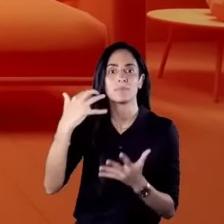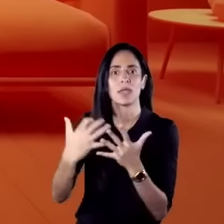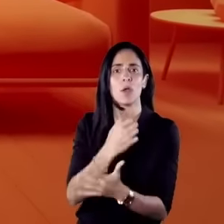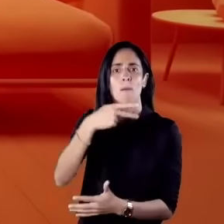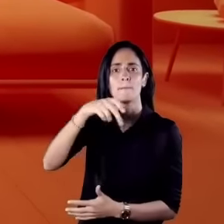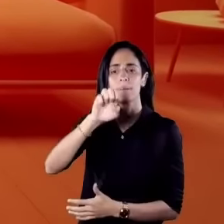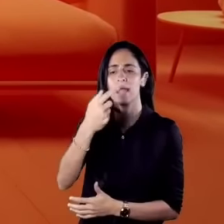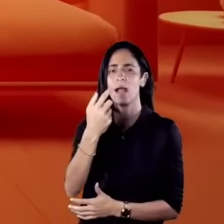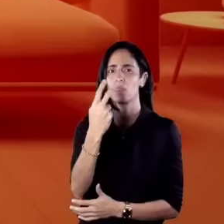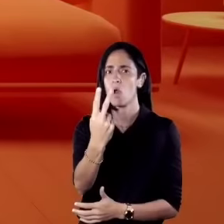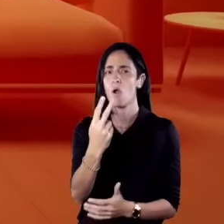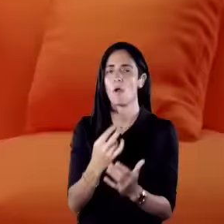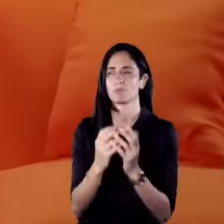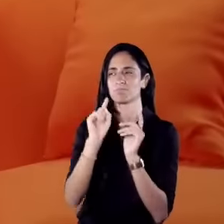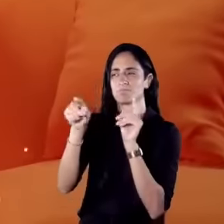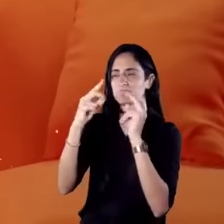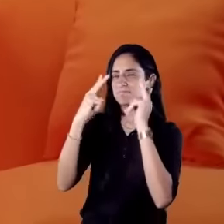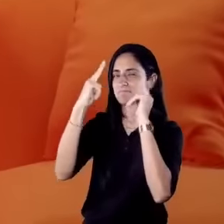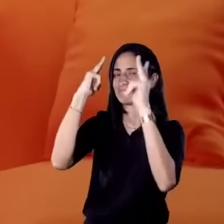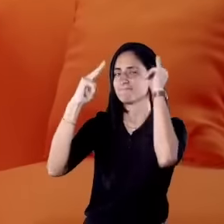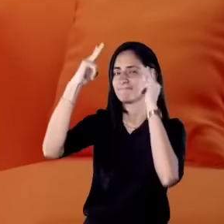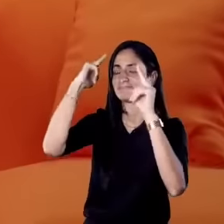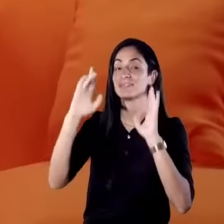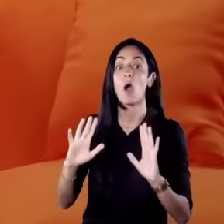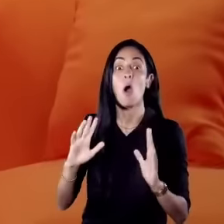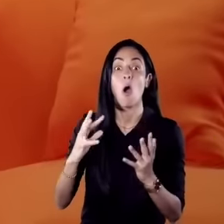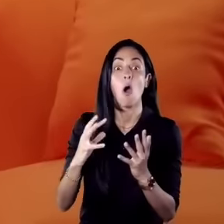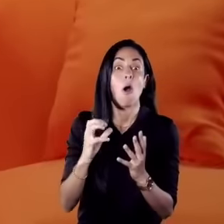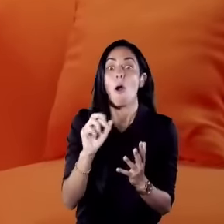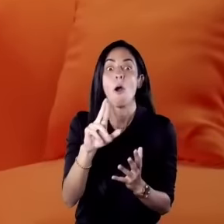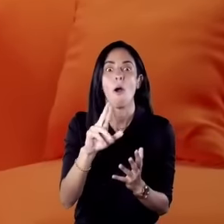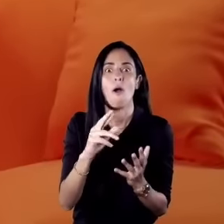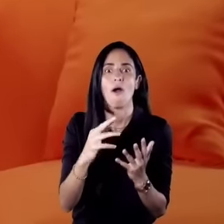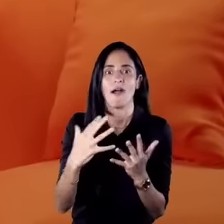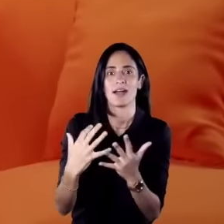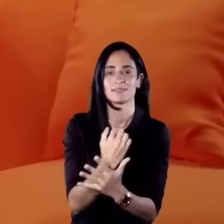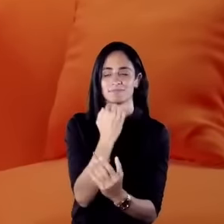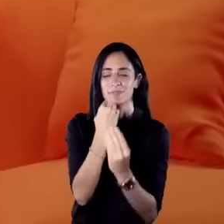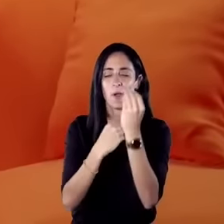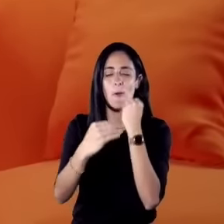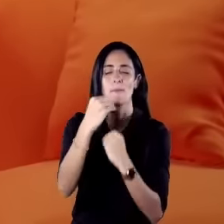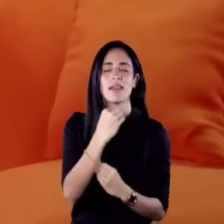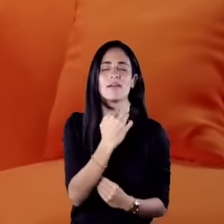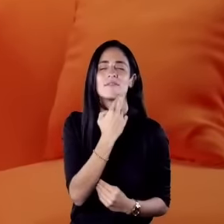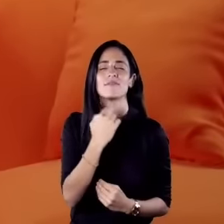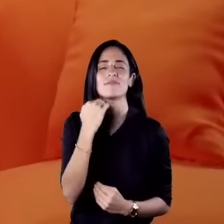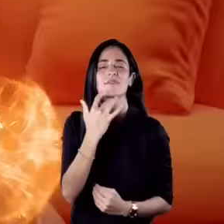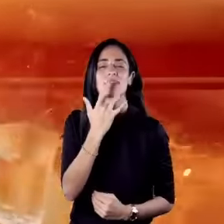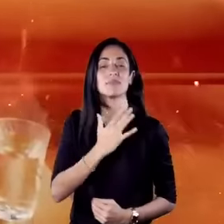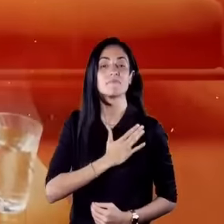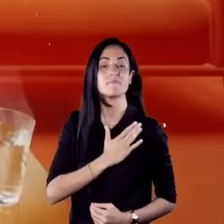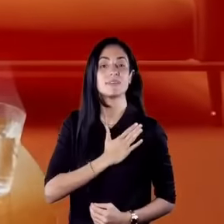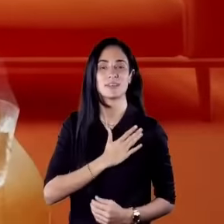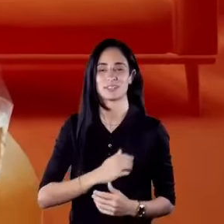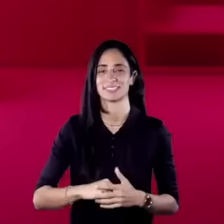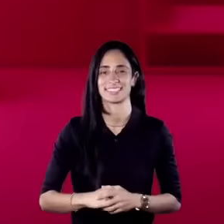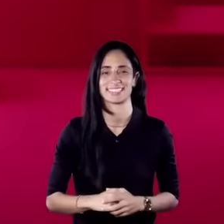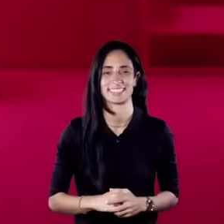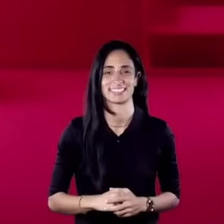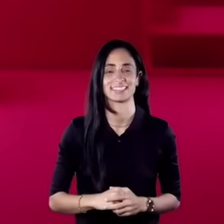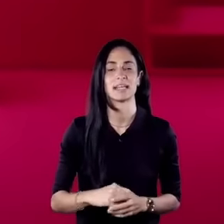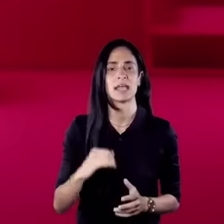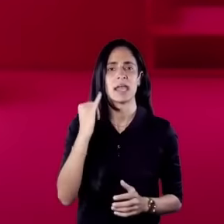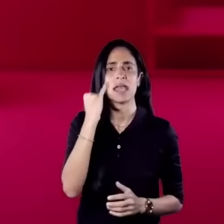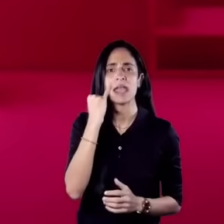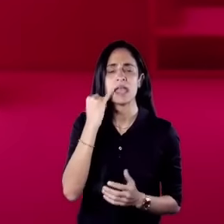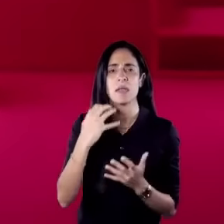en el Pega 2, me voy para el Beauty. O mejor, me voy a mi restaurante favorito. ¿Qué yo